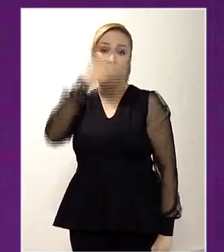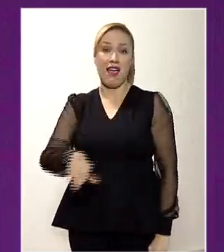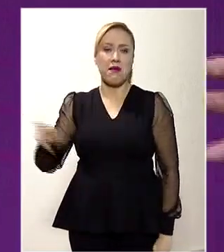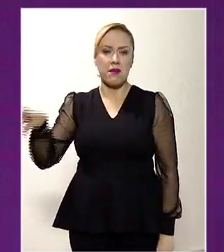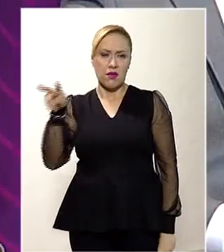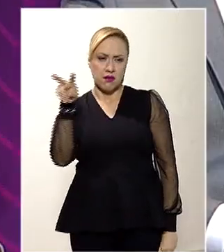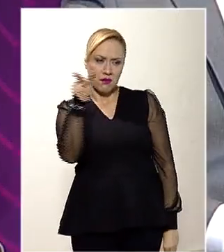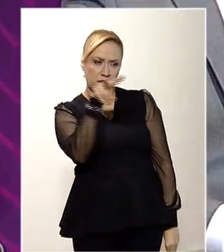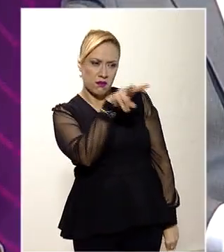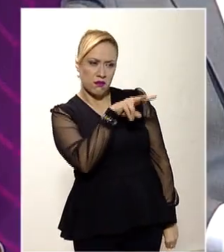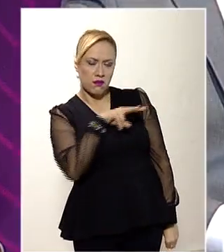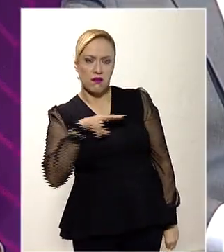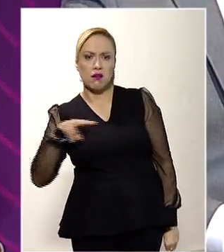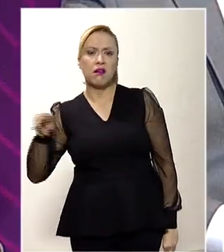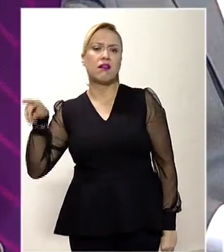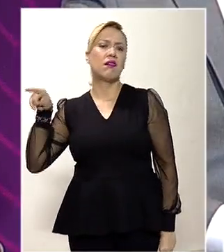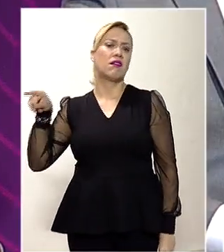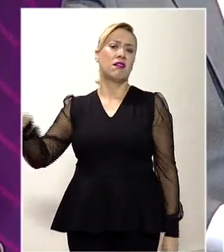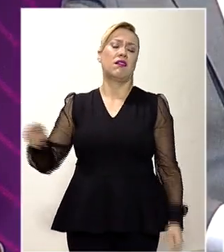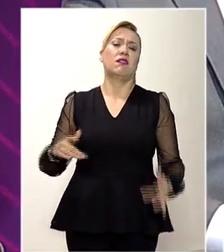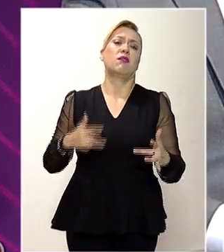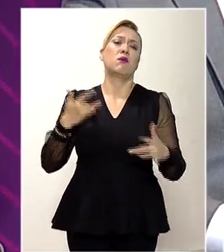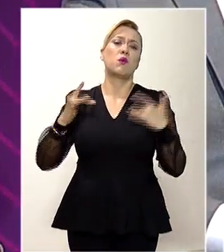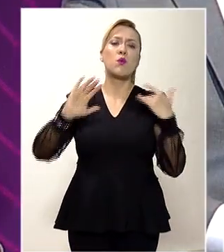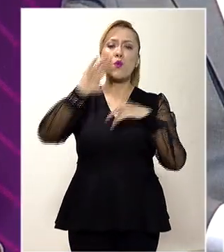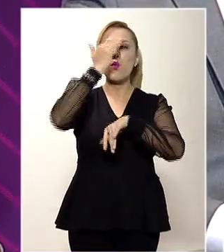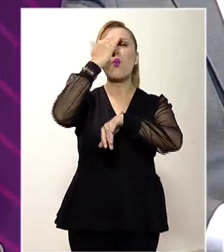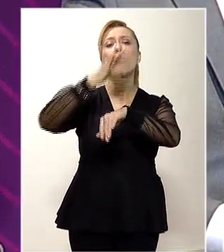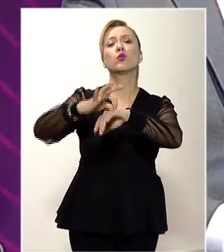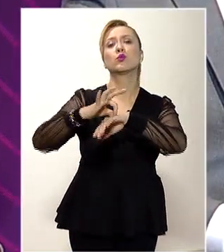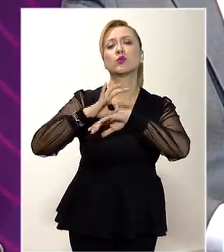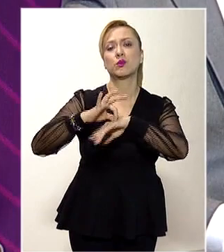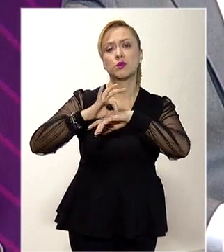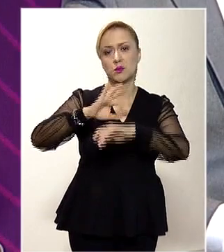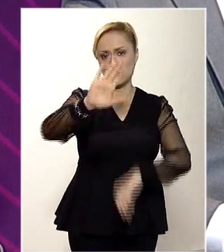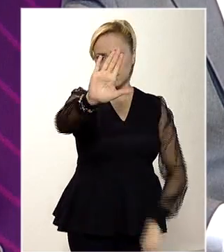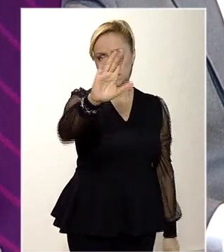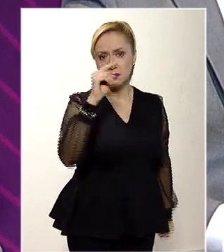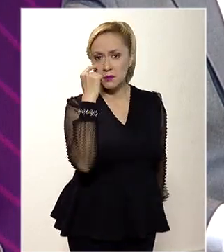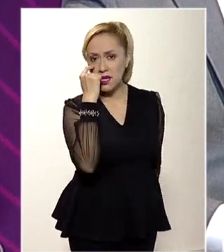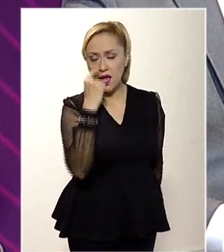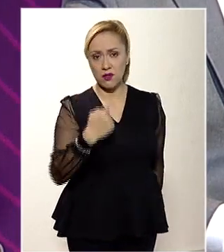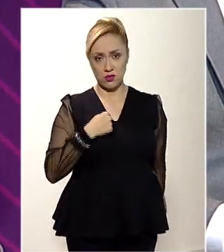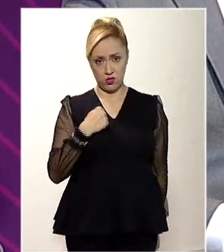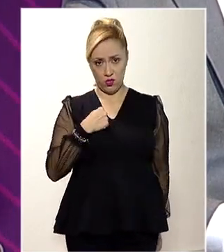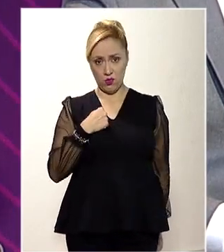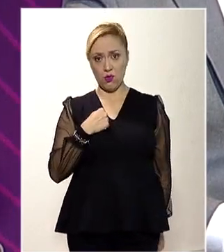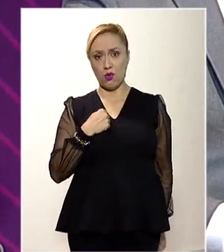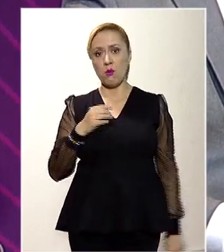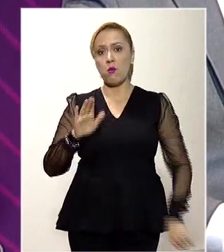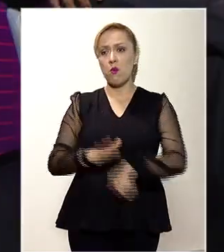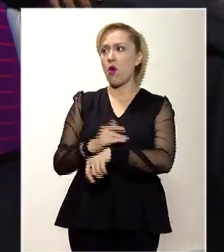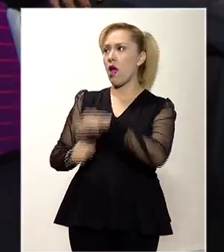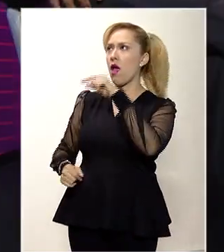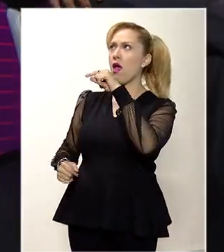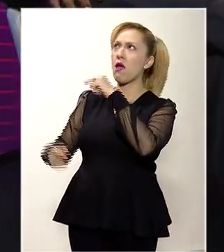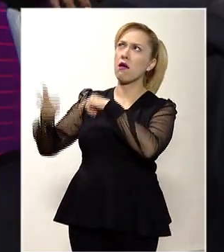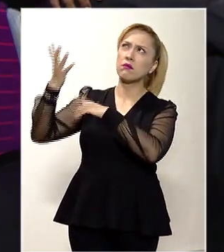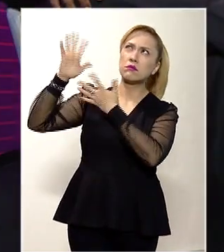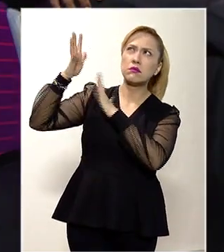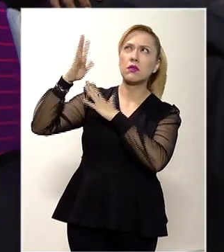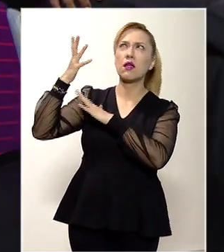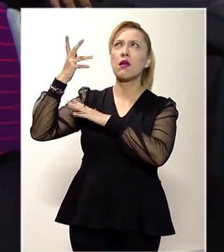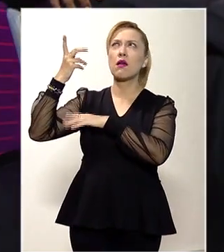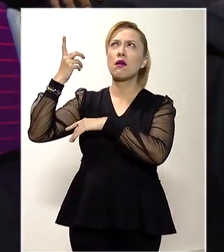contexto, ¿no? Ellos lograron dar el salto del caso individual y decir, mira, mi caso fue el grupo en tal año, había